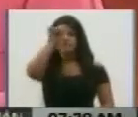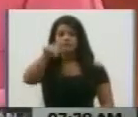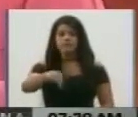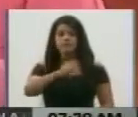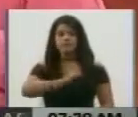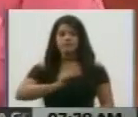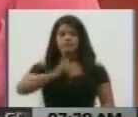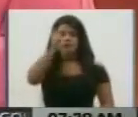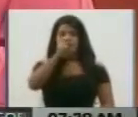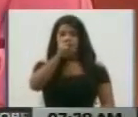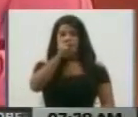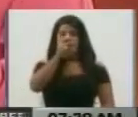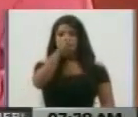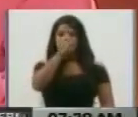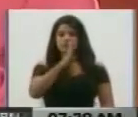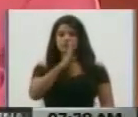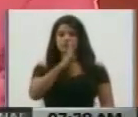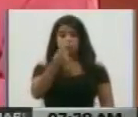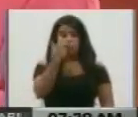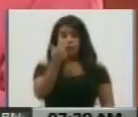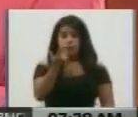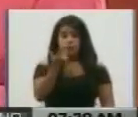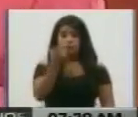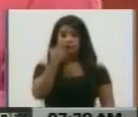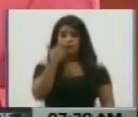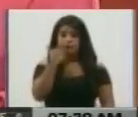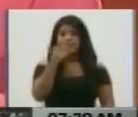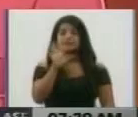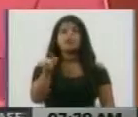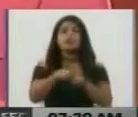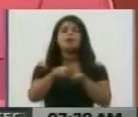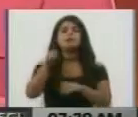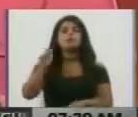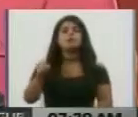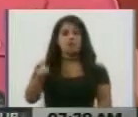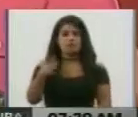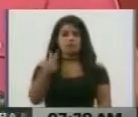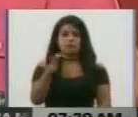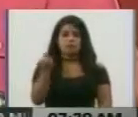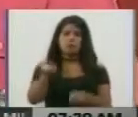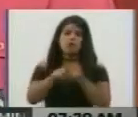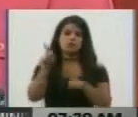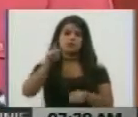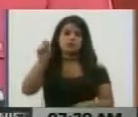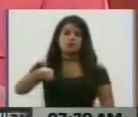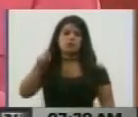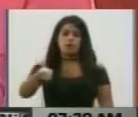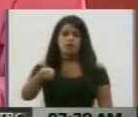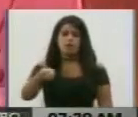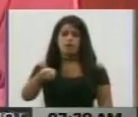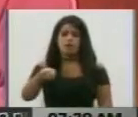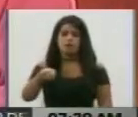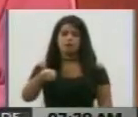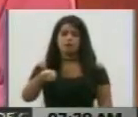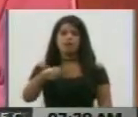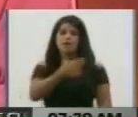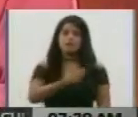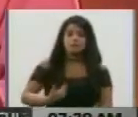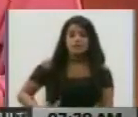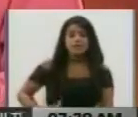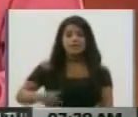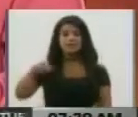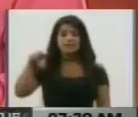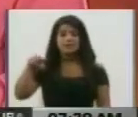brasileño. Fíjate tú cómo es eso funciona como un tribunal en el que la figura del presidente del Tribunal